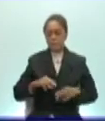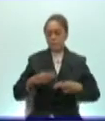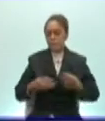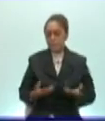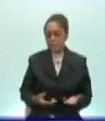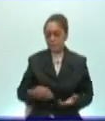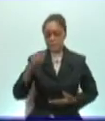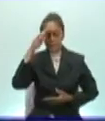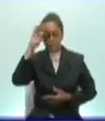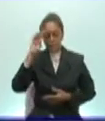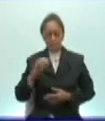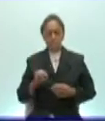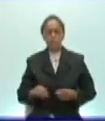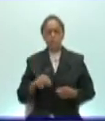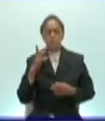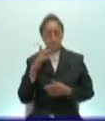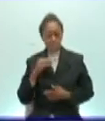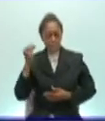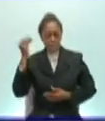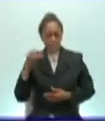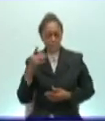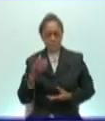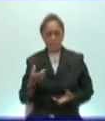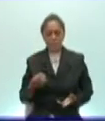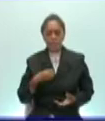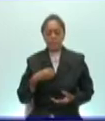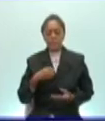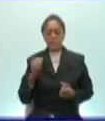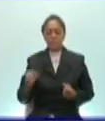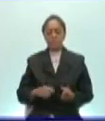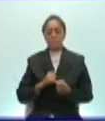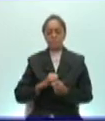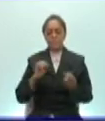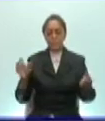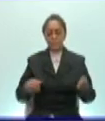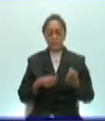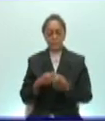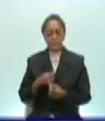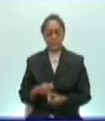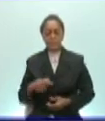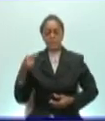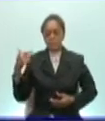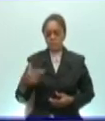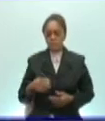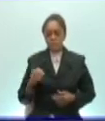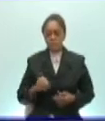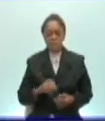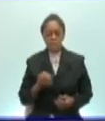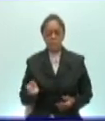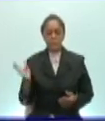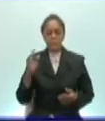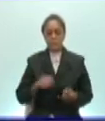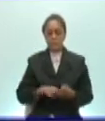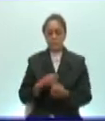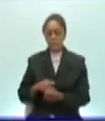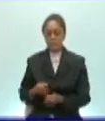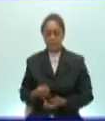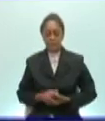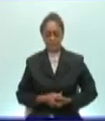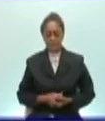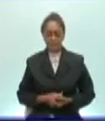cubano, le interesaba las condiciones para que estallara la guerra, tener una justificación para que estallara la guerra. Y